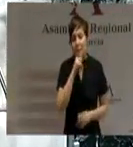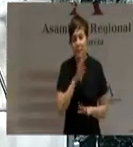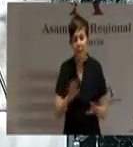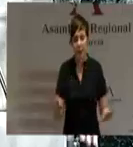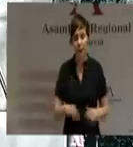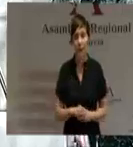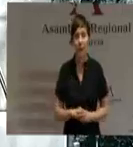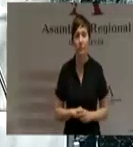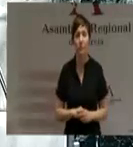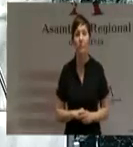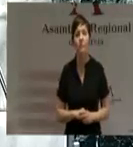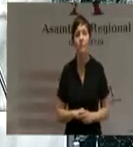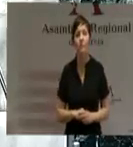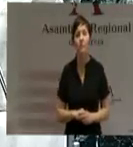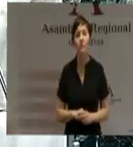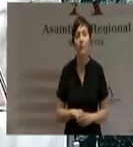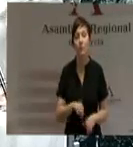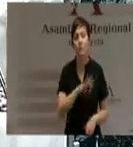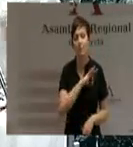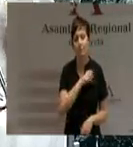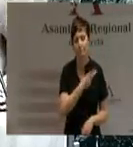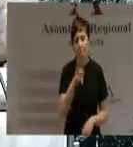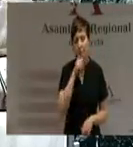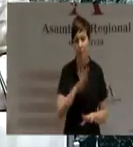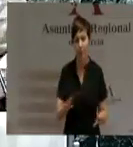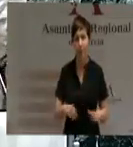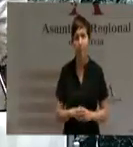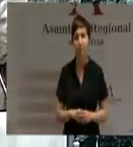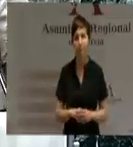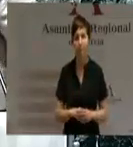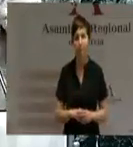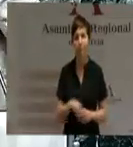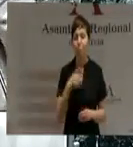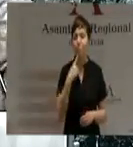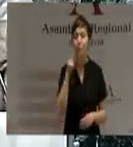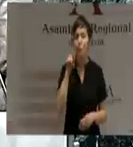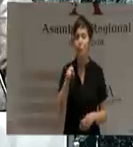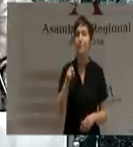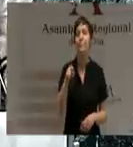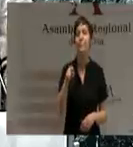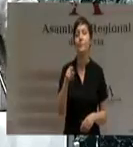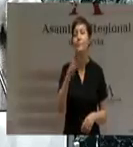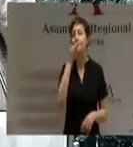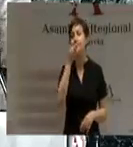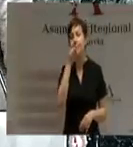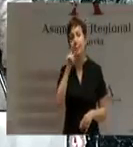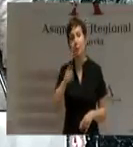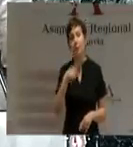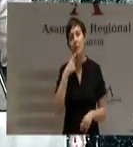Señor, guarde silencio. Usted hace mención de los 19 años.